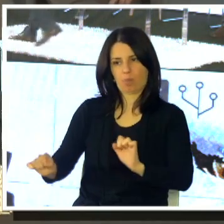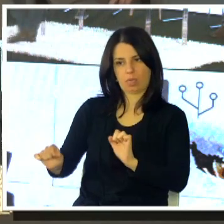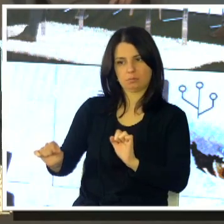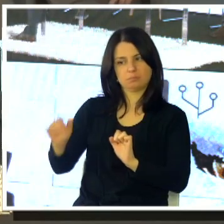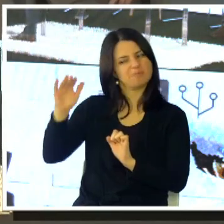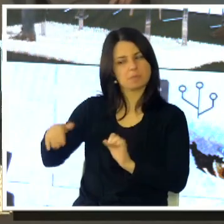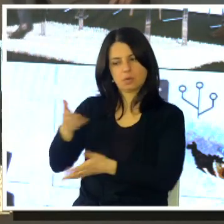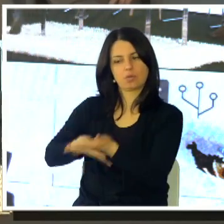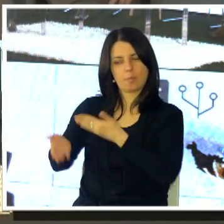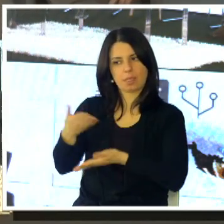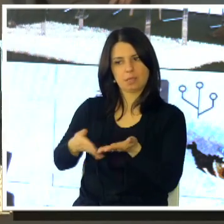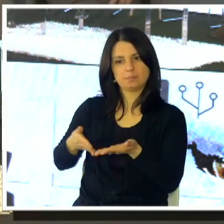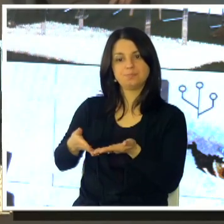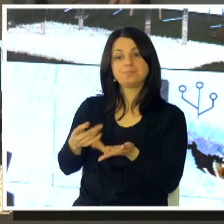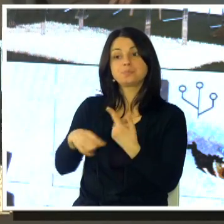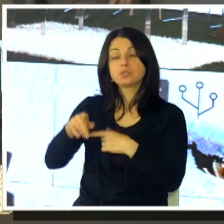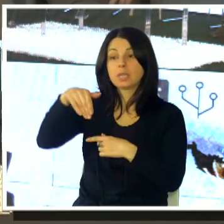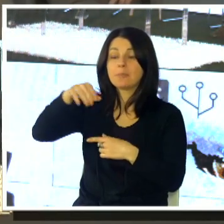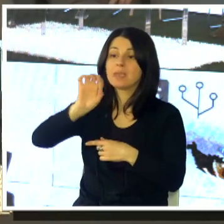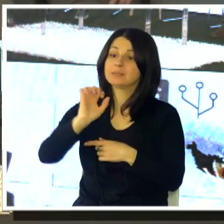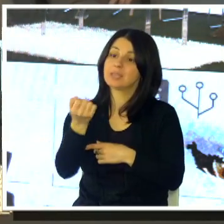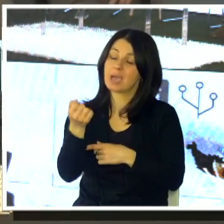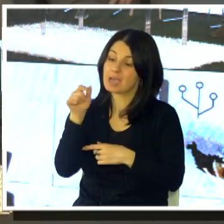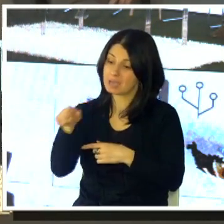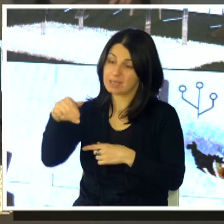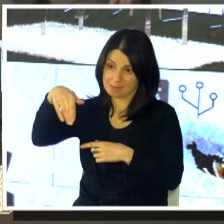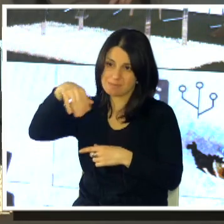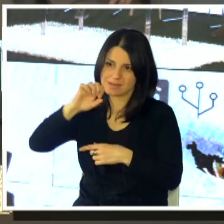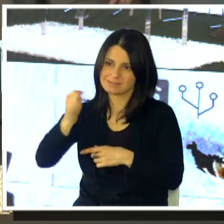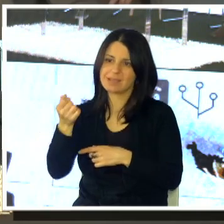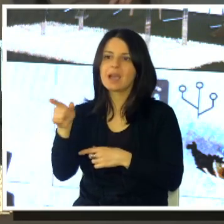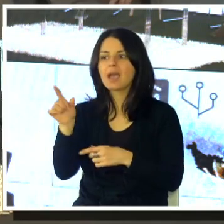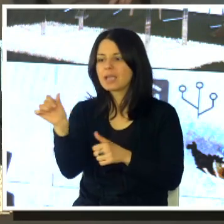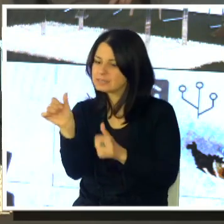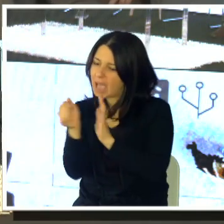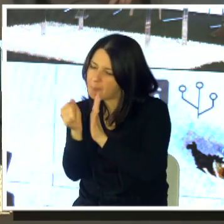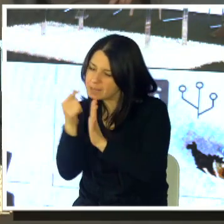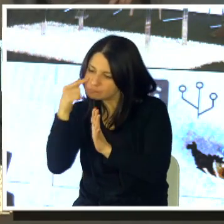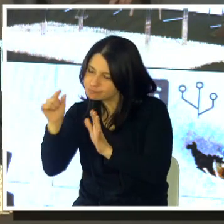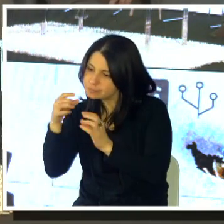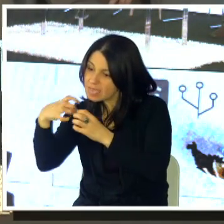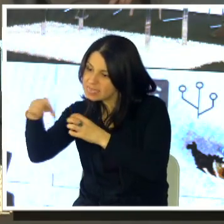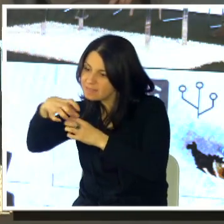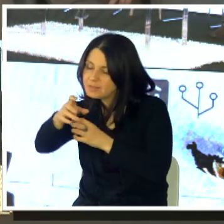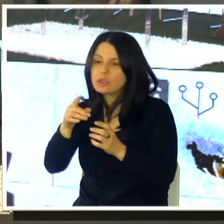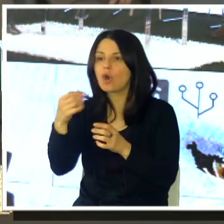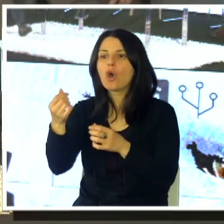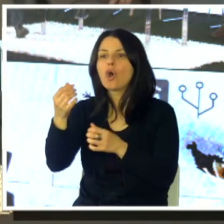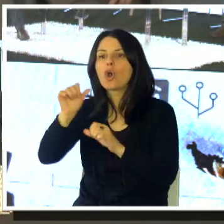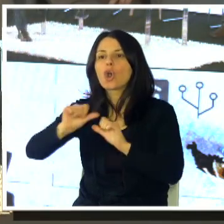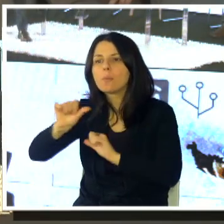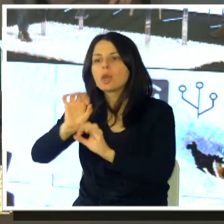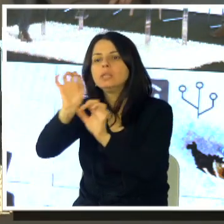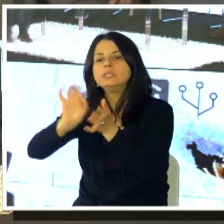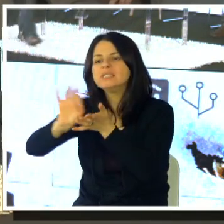Entonces, en MCA lo que vamos a hacer es tomar la aplicación, la vamos a dividir en componentes o servicios